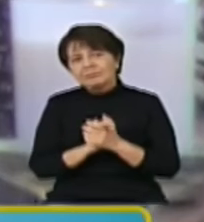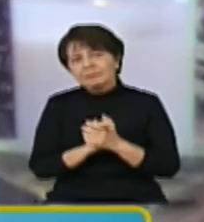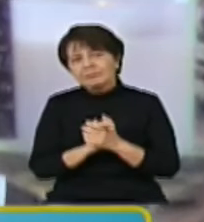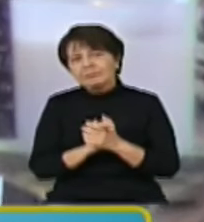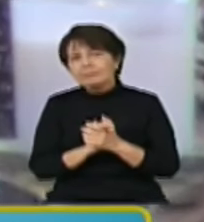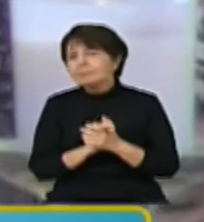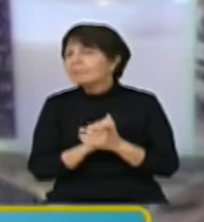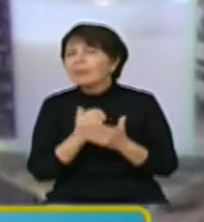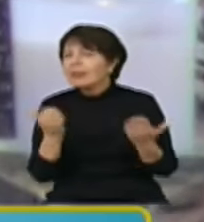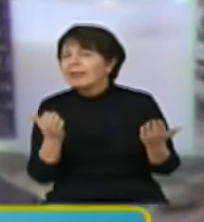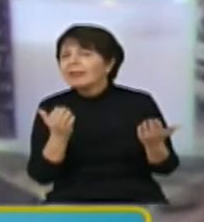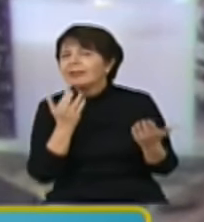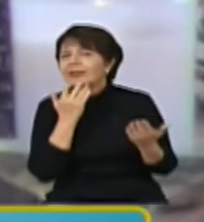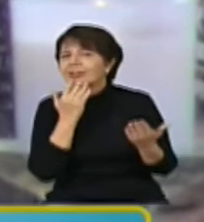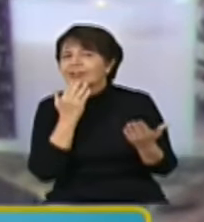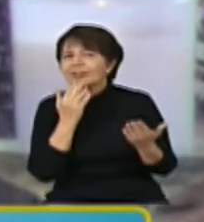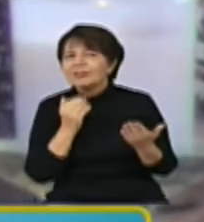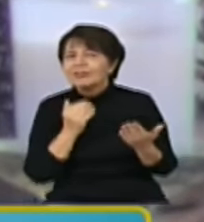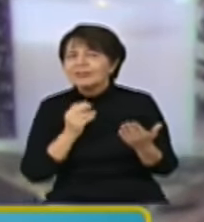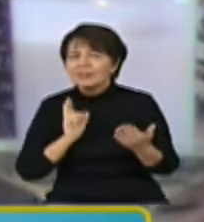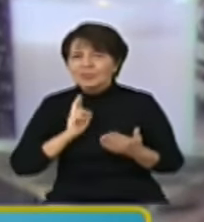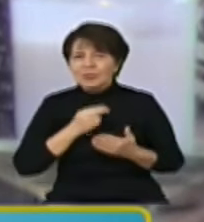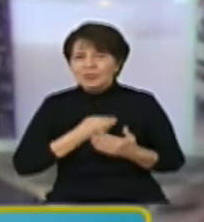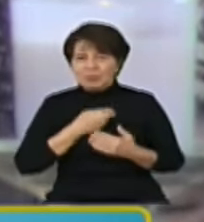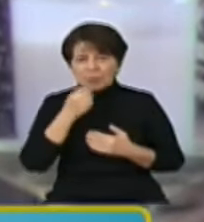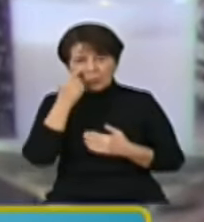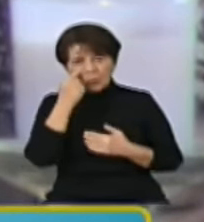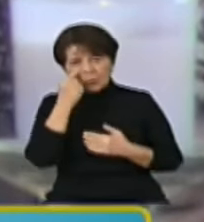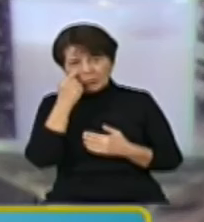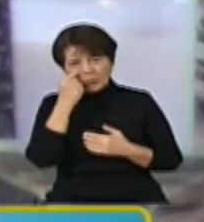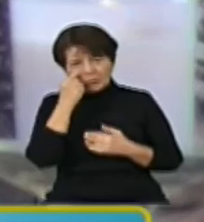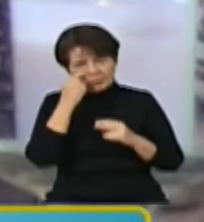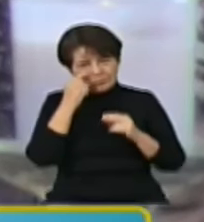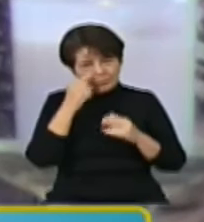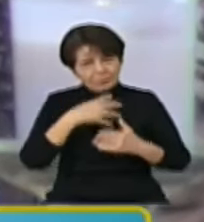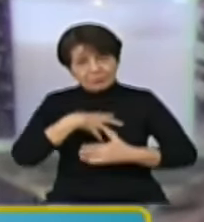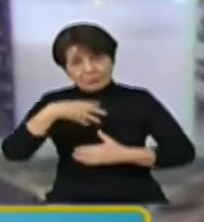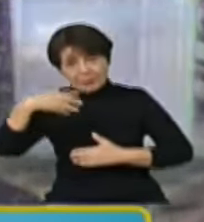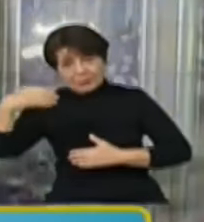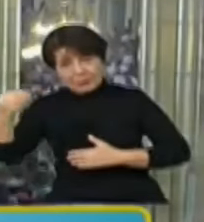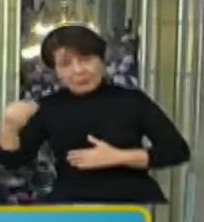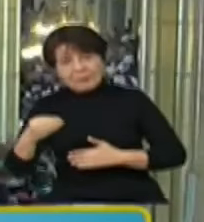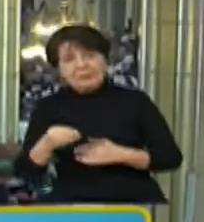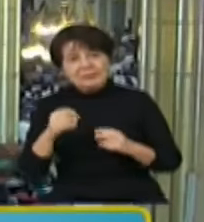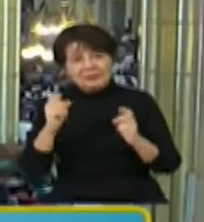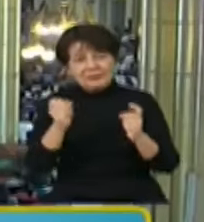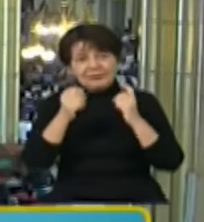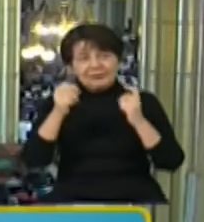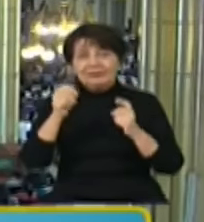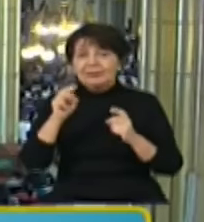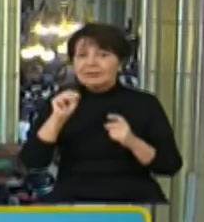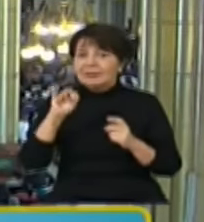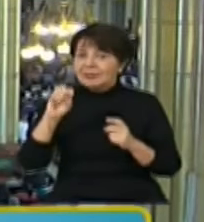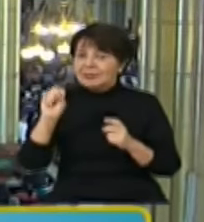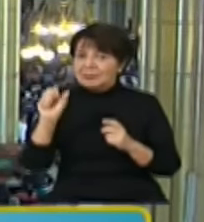¿De qué color será nuestra mirada al salir de esta misa? O